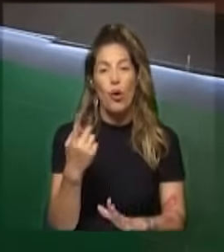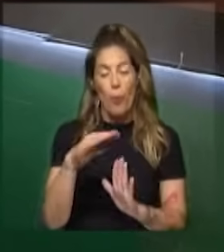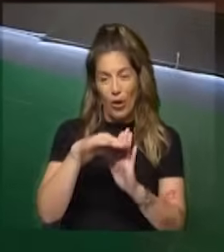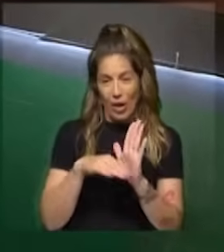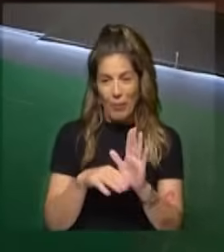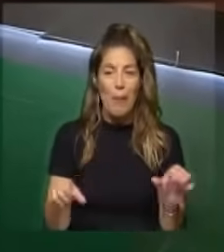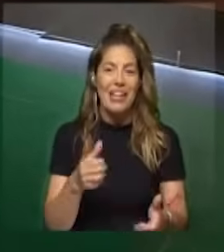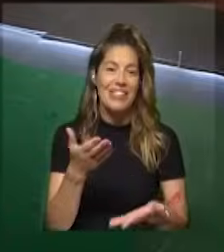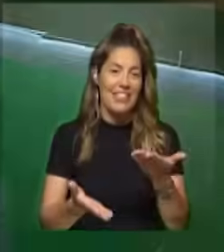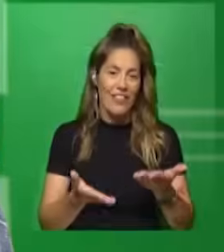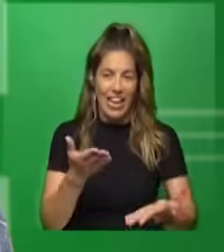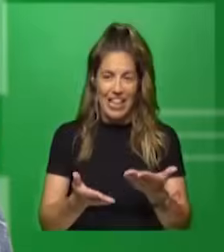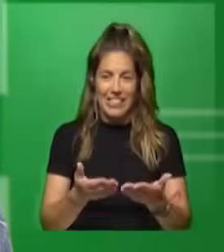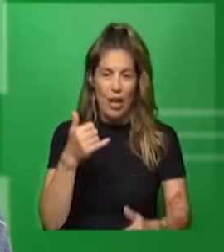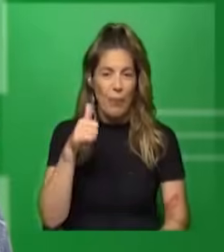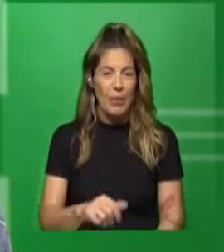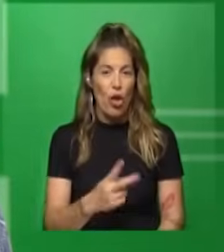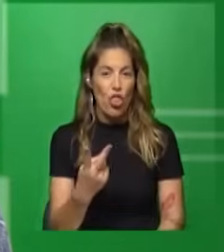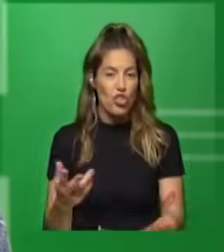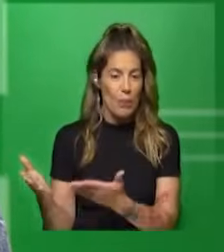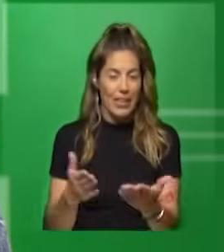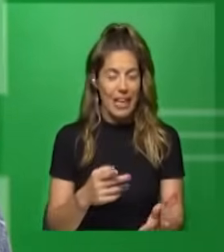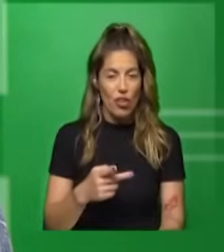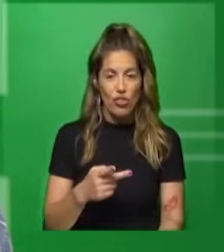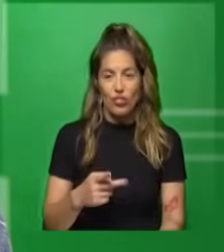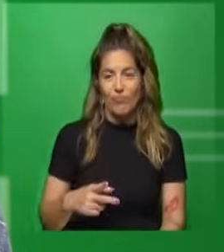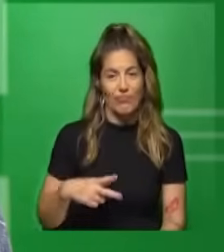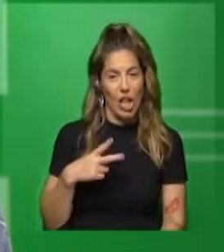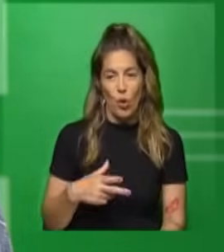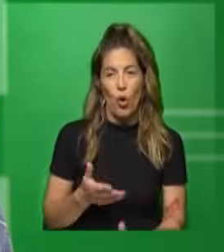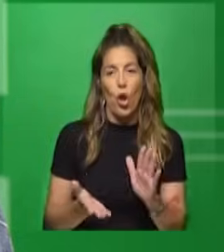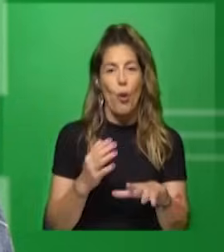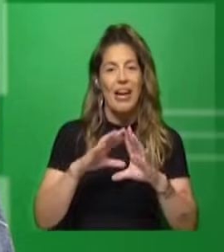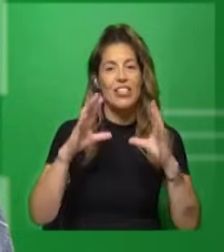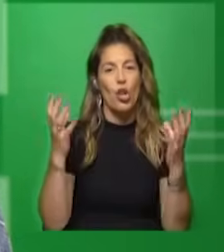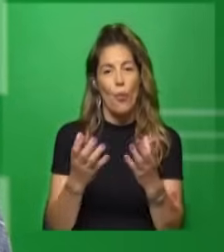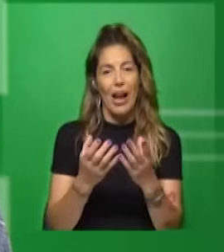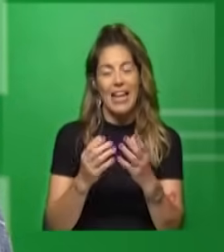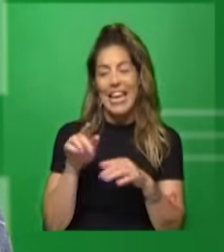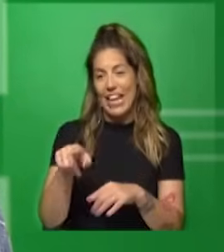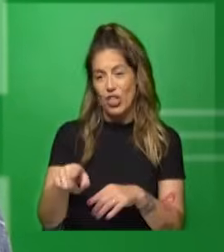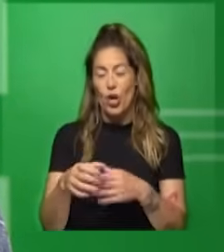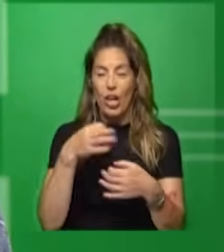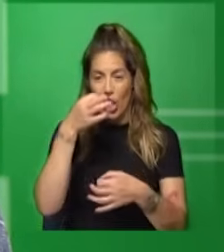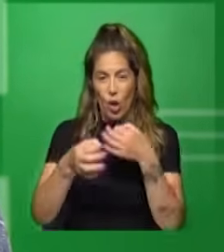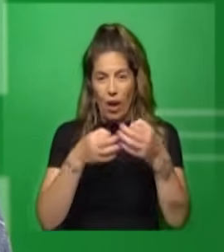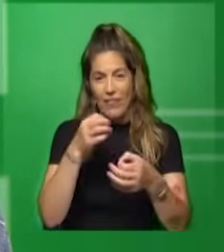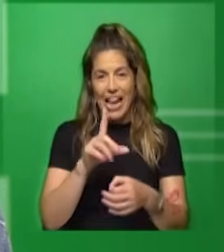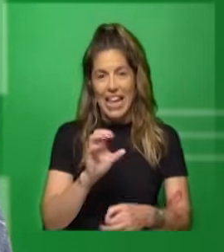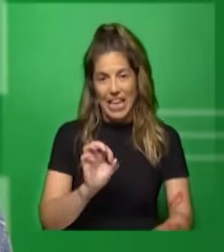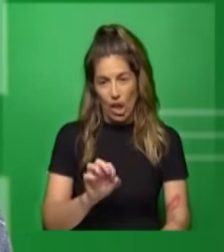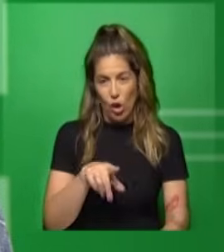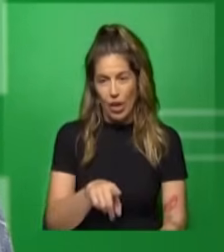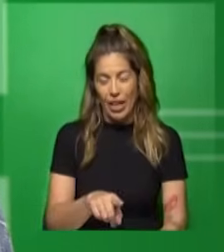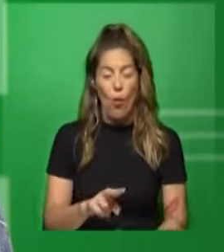para hacer ese balance. Tenemos 2 invitados de lujo, así que lo más global lo dejo en manos de ellos, Leo Harari, que